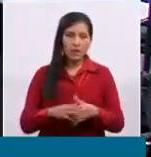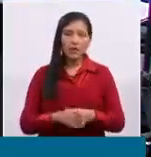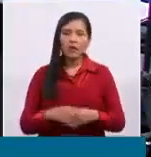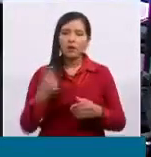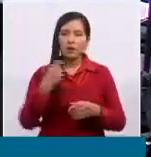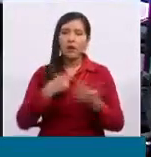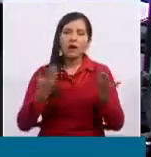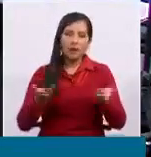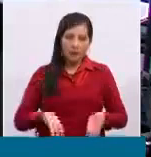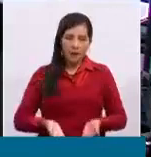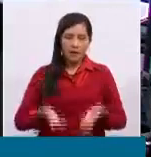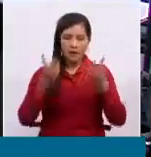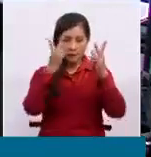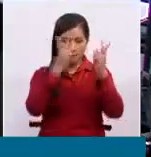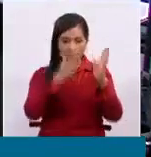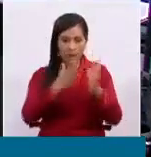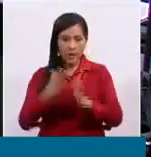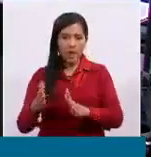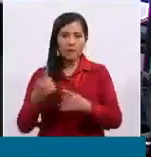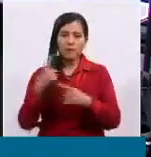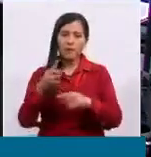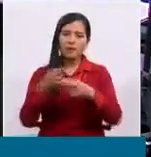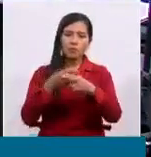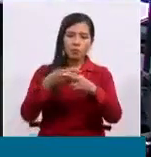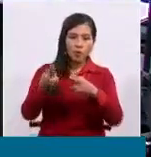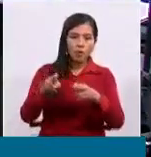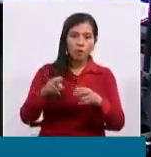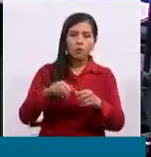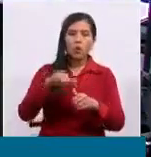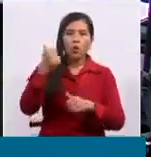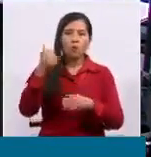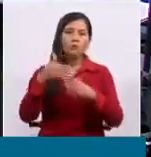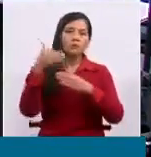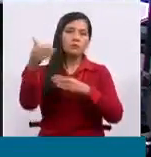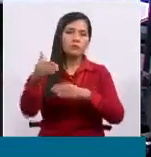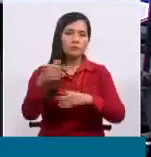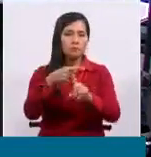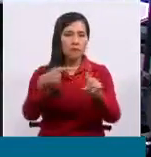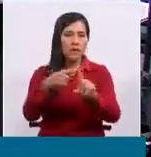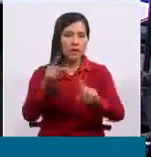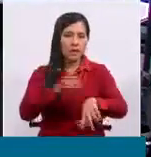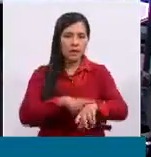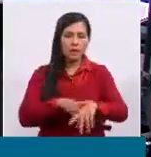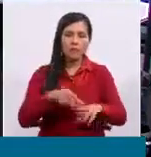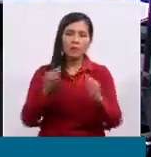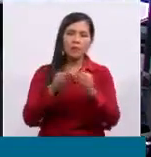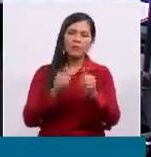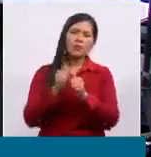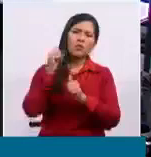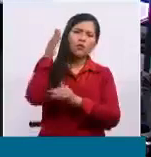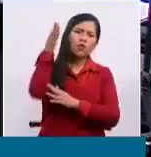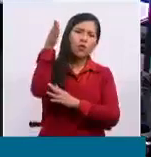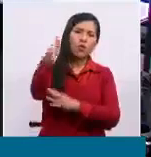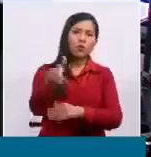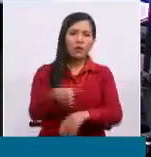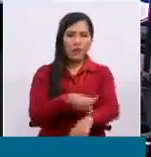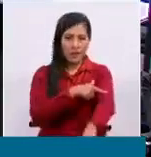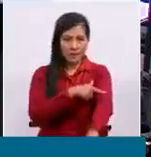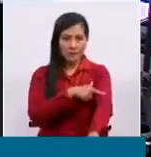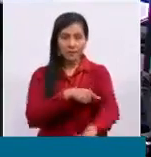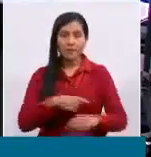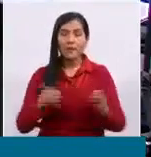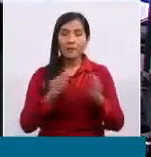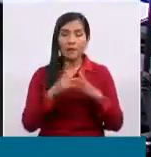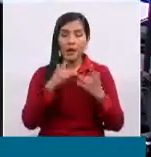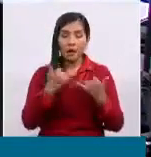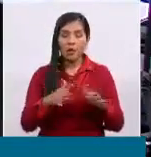planes a mediano, a corto, mediano y largo plazo. Entre los de corto plazo tenemos lo que sería esta planta.